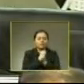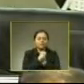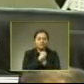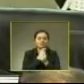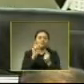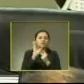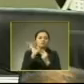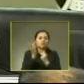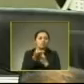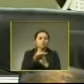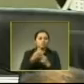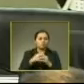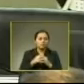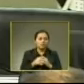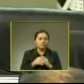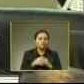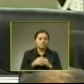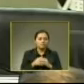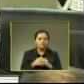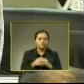cultura.